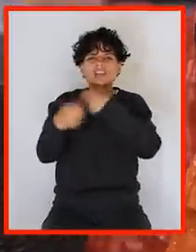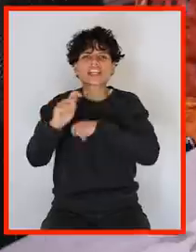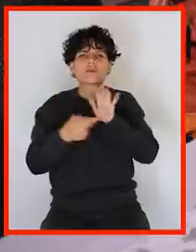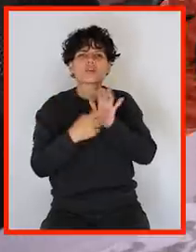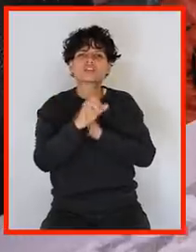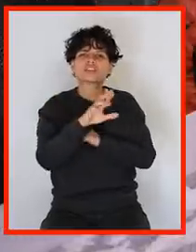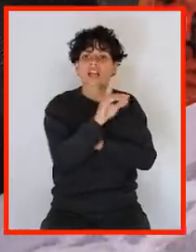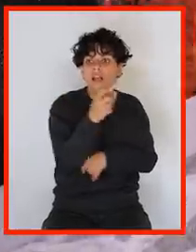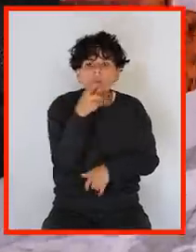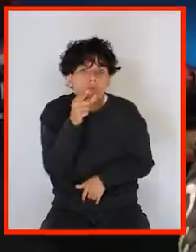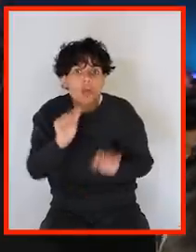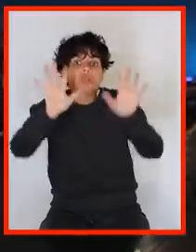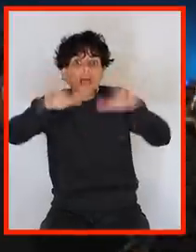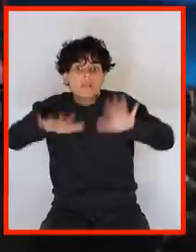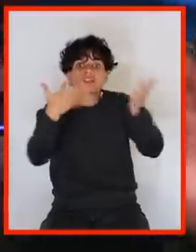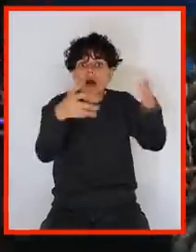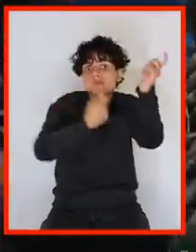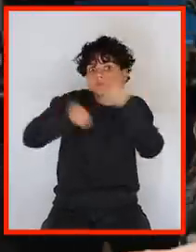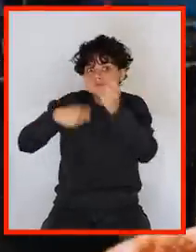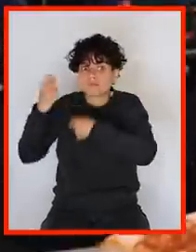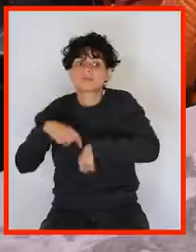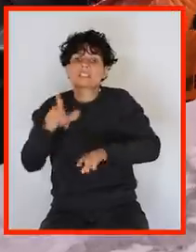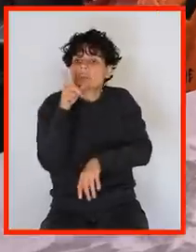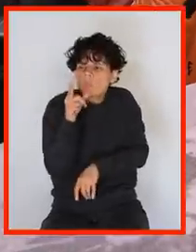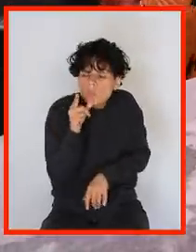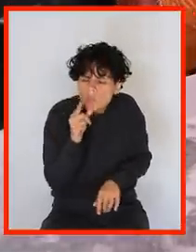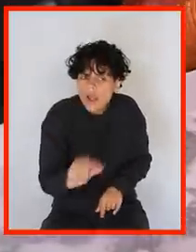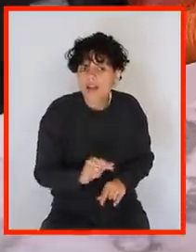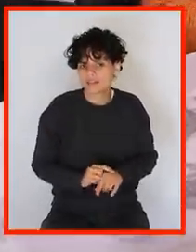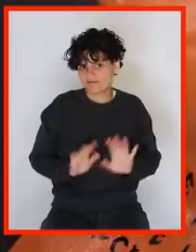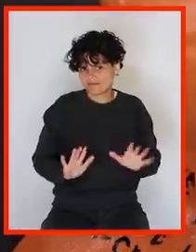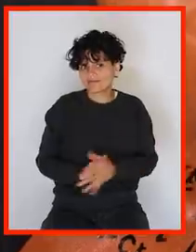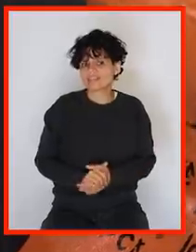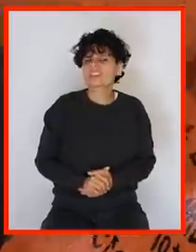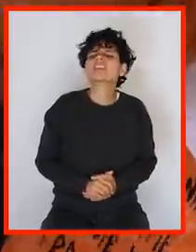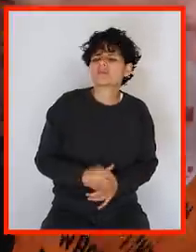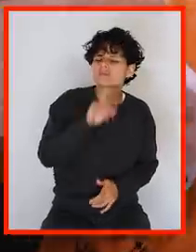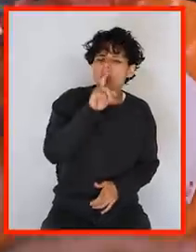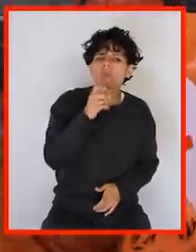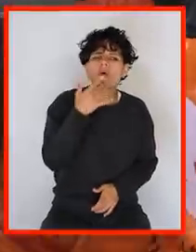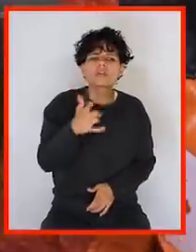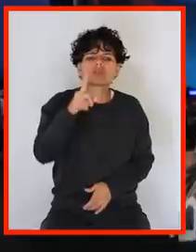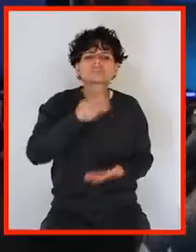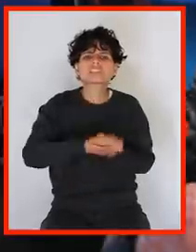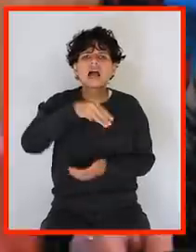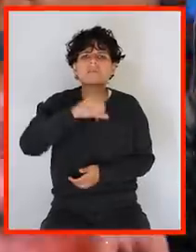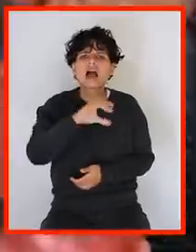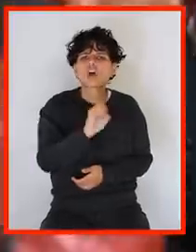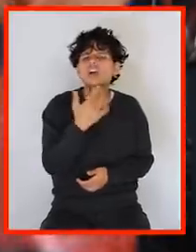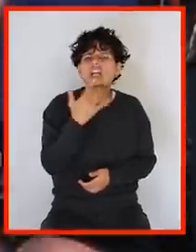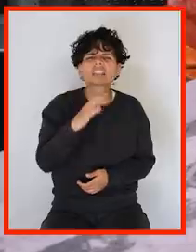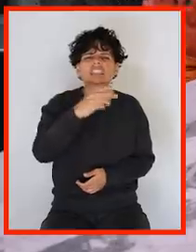@licoreria.cerdahijo. Van para los 10.000, ¿ah? ¿Eh? Vamos, están ahí. Están ahí. ¿Por qué chamaco, weón? Porque